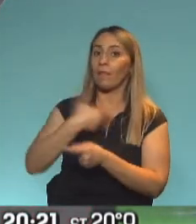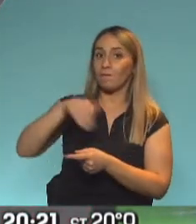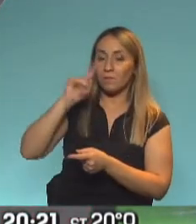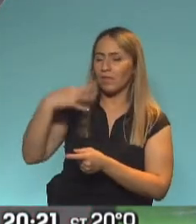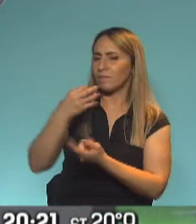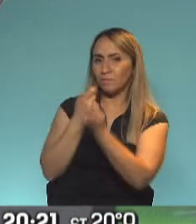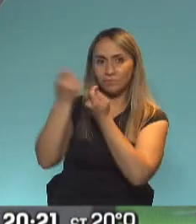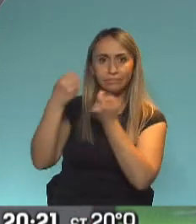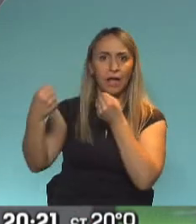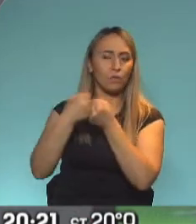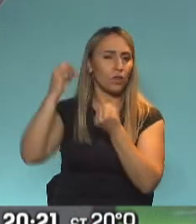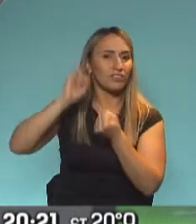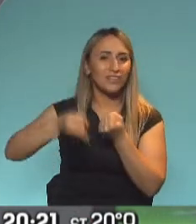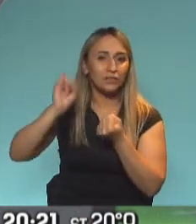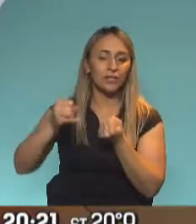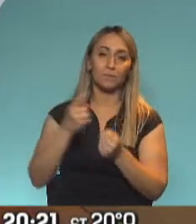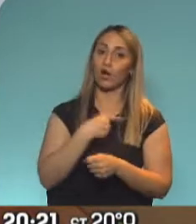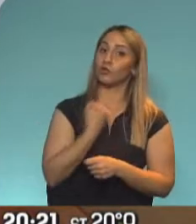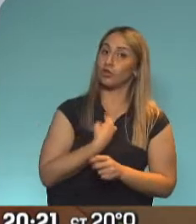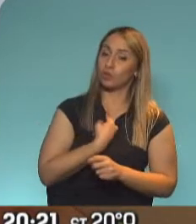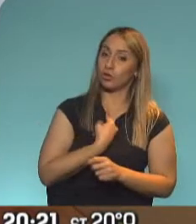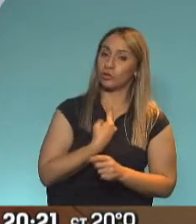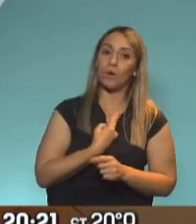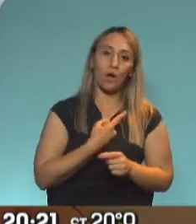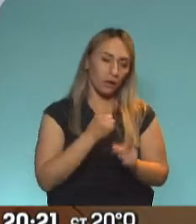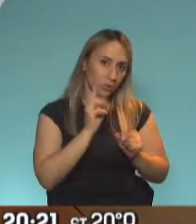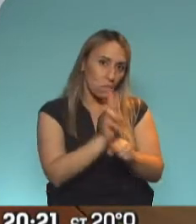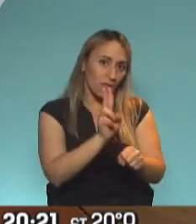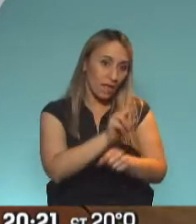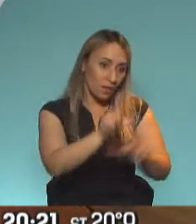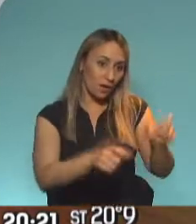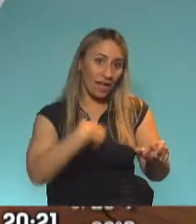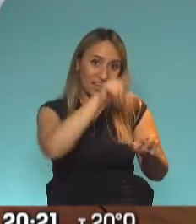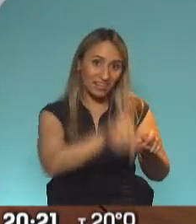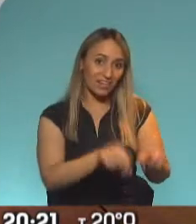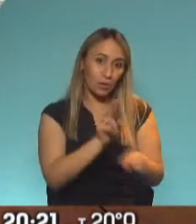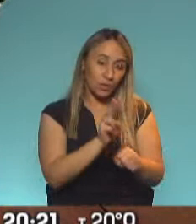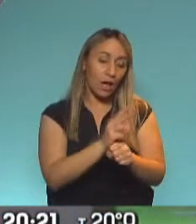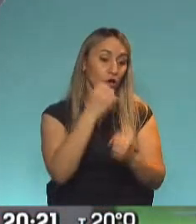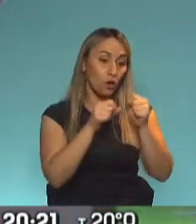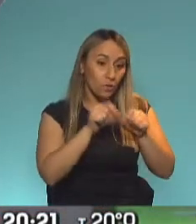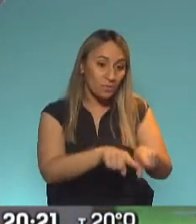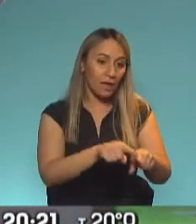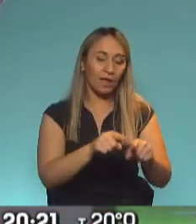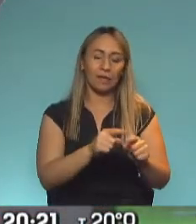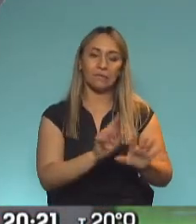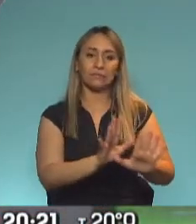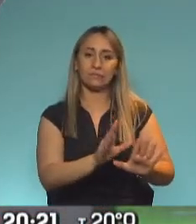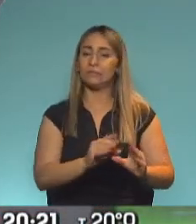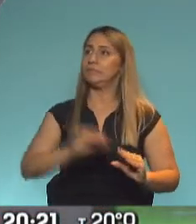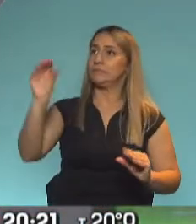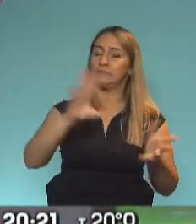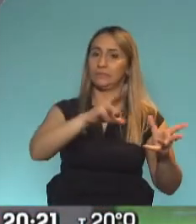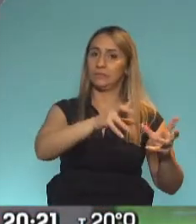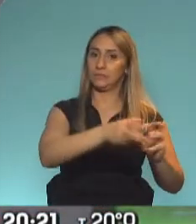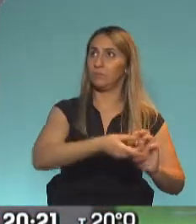pero no podemos ceder, digamos, los intereses de los argentinos y la estabilidad macroeconómica argentina frente a lo que pueda llegar a pedir el fondo. ¿Por qué?